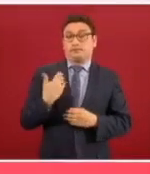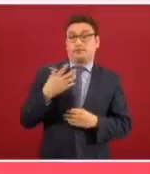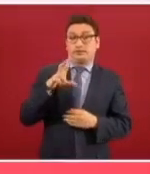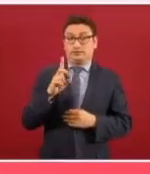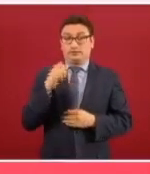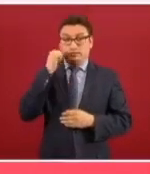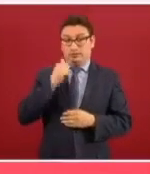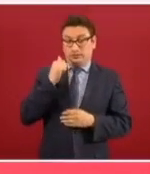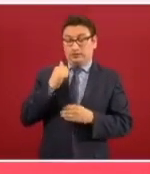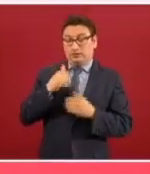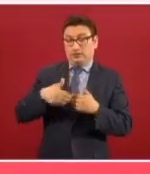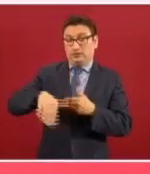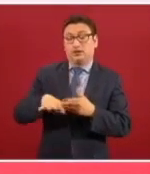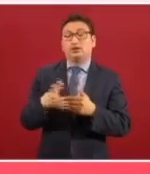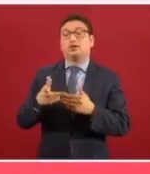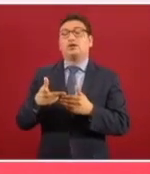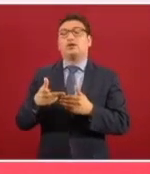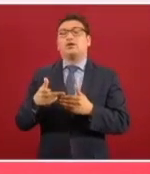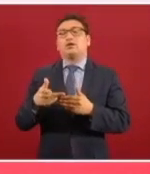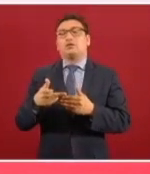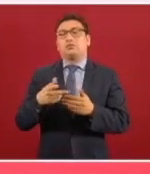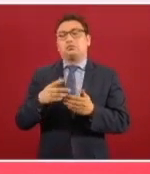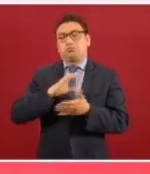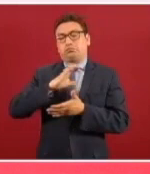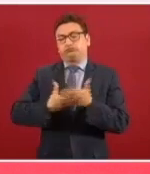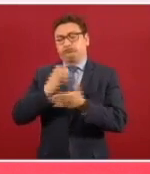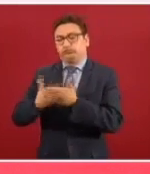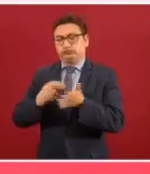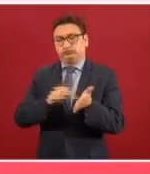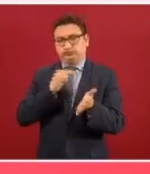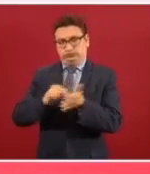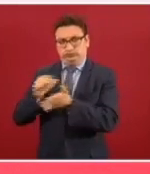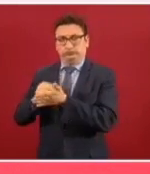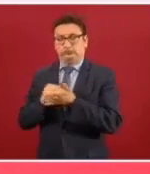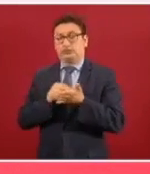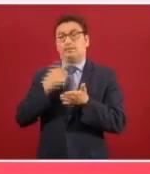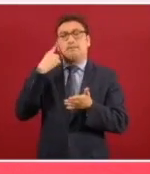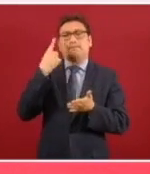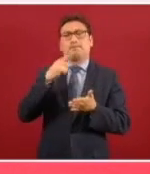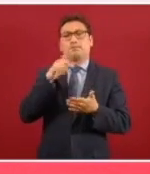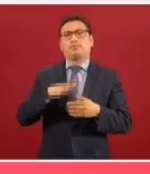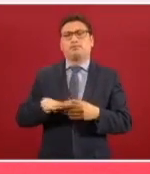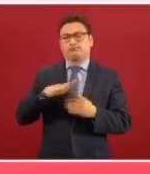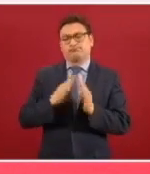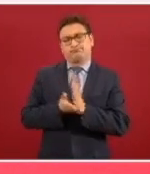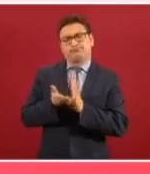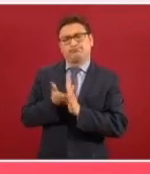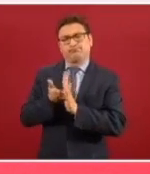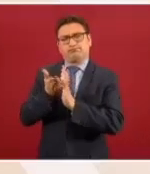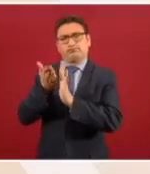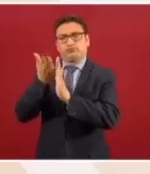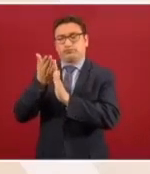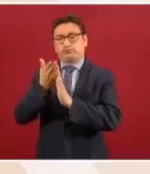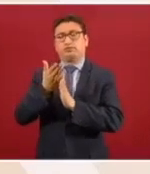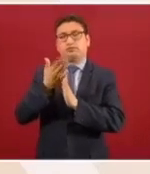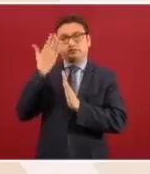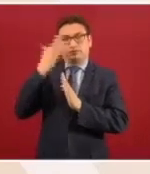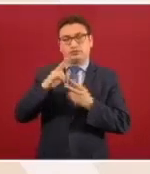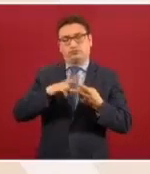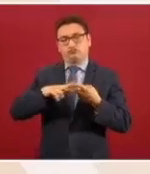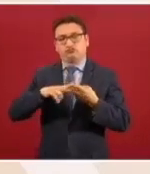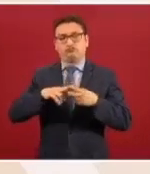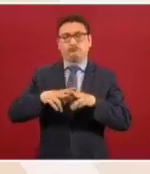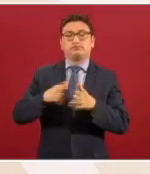se firmará el contrato de construcción del primer tramo del Tren